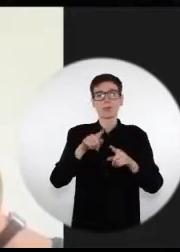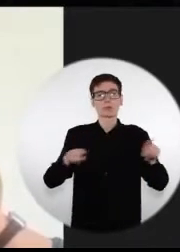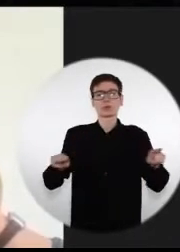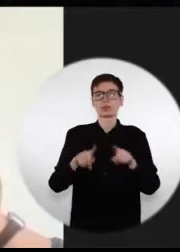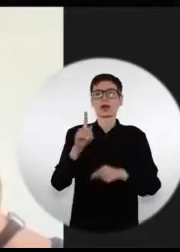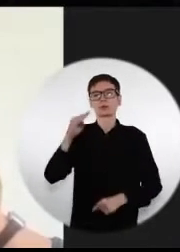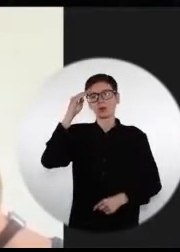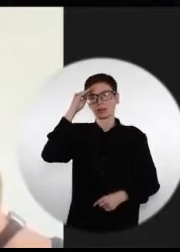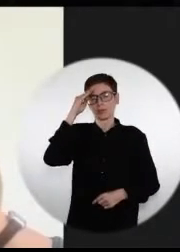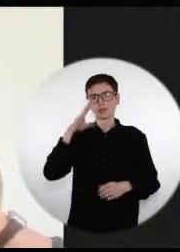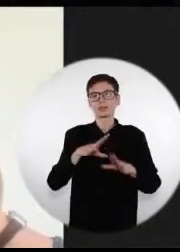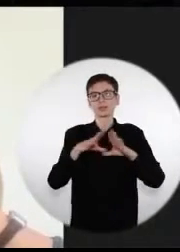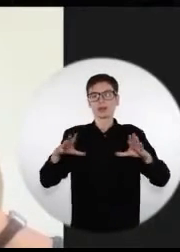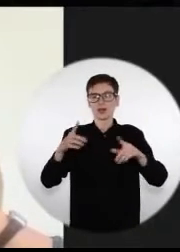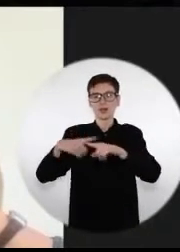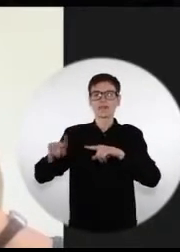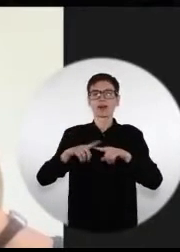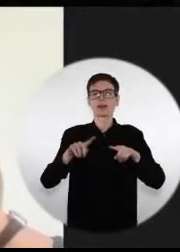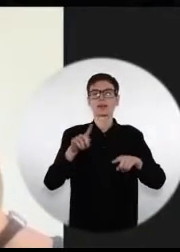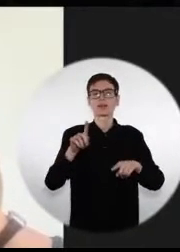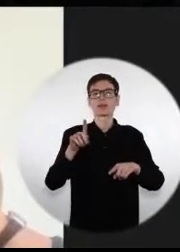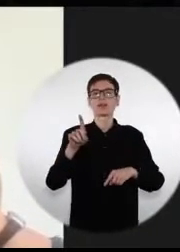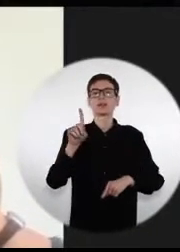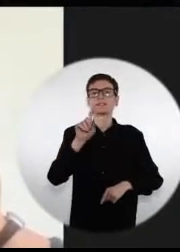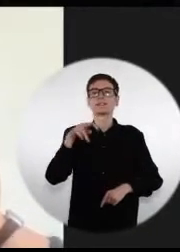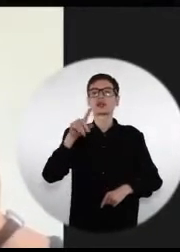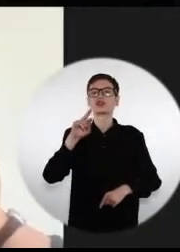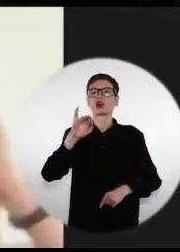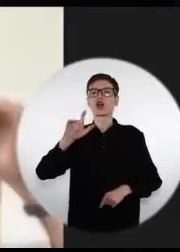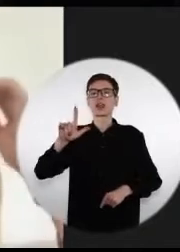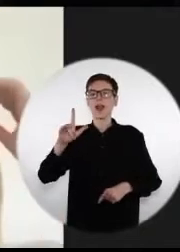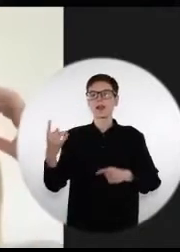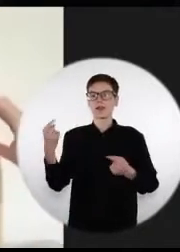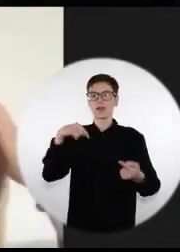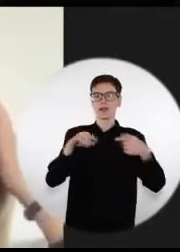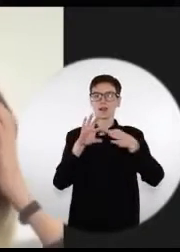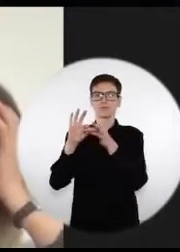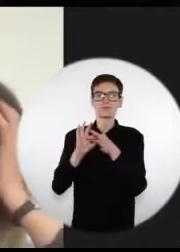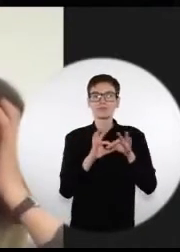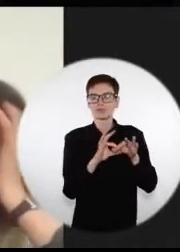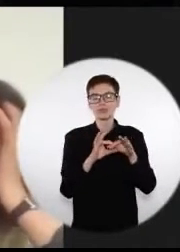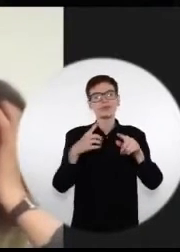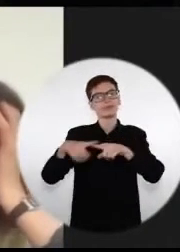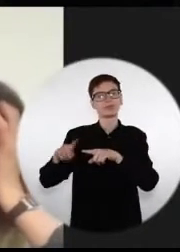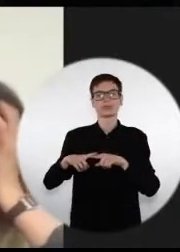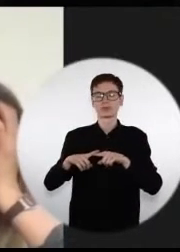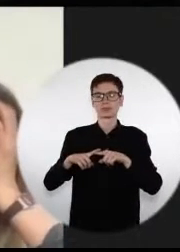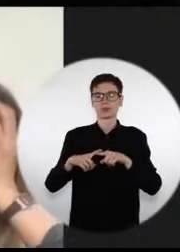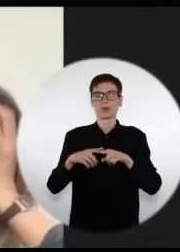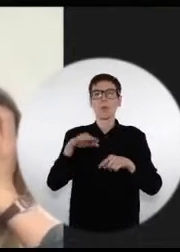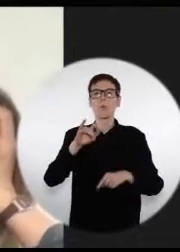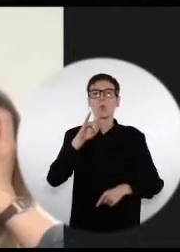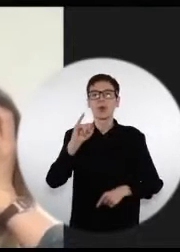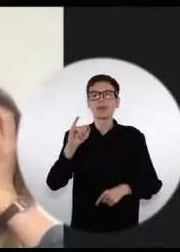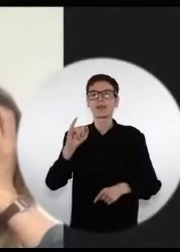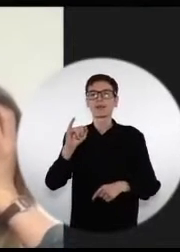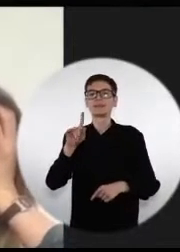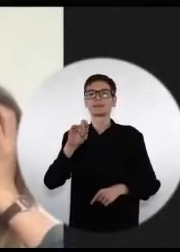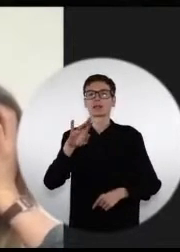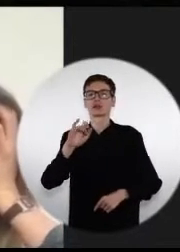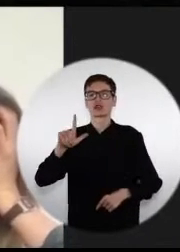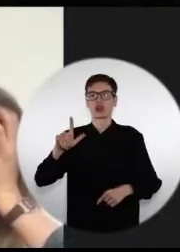calla sino que es todo simultáneo que la música es una experiencia hiper sensorial y multi sensorial entonces